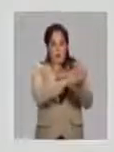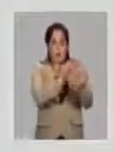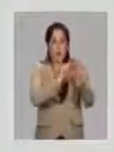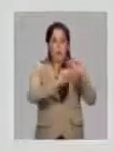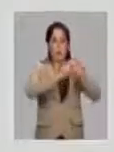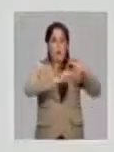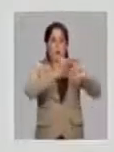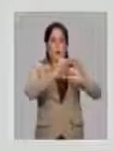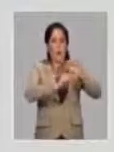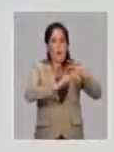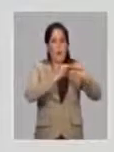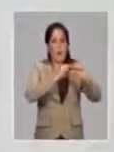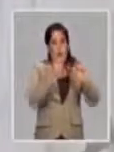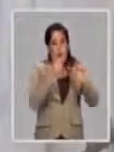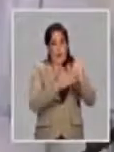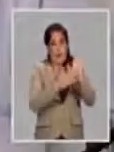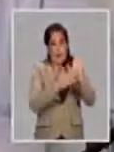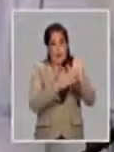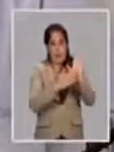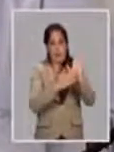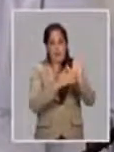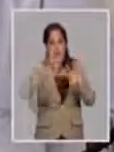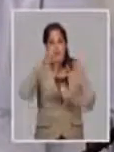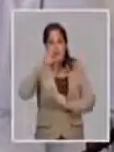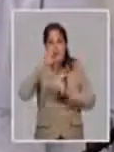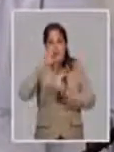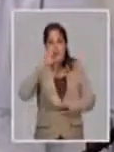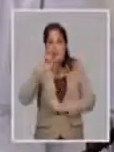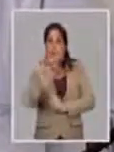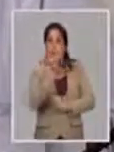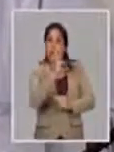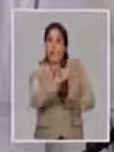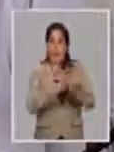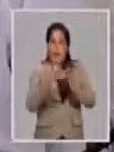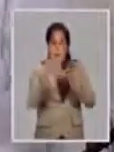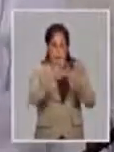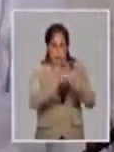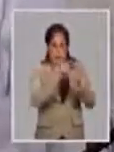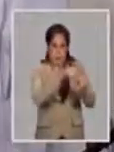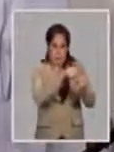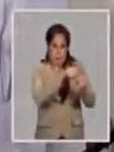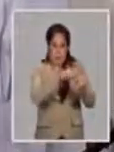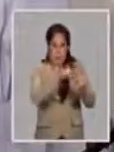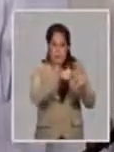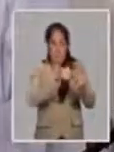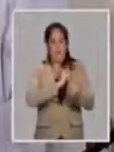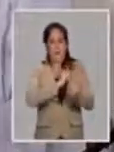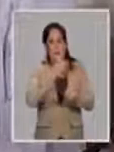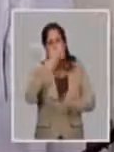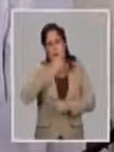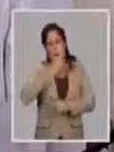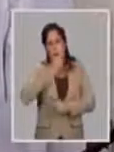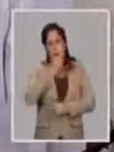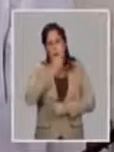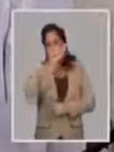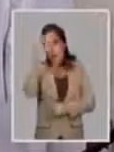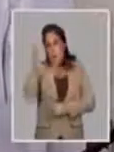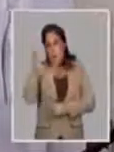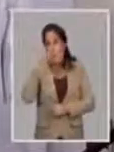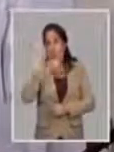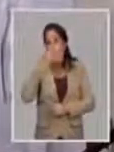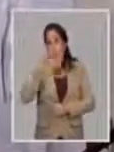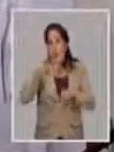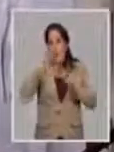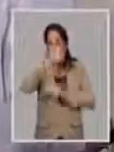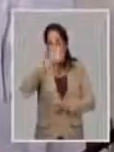han incorporado al dossier que se presentó al CENME para fase 3. Yo quería mencionar, y lo pongo ahí, no se me puede